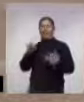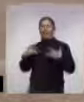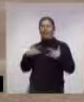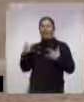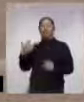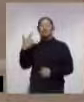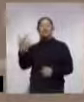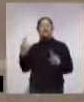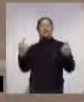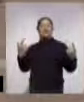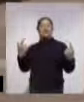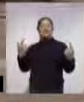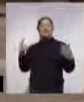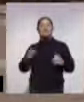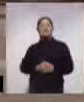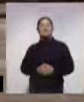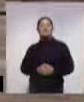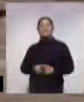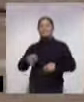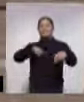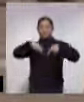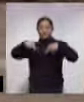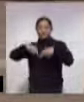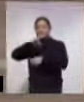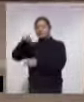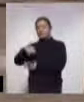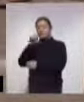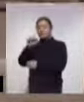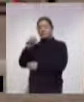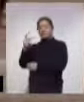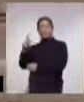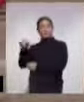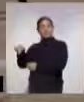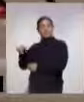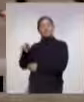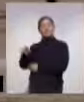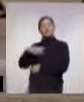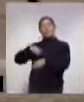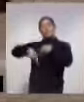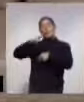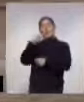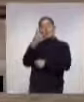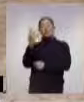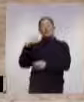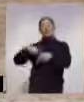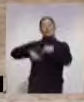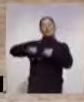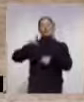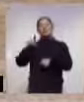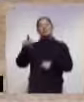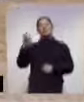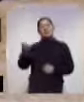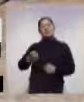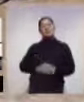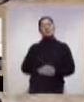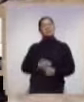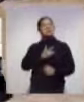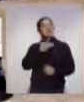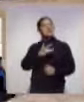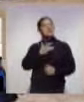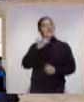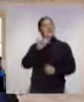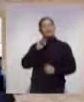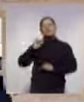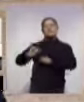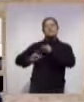en marcador global. La figura del partido fue José San Pedro Nava, contribuyó con 4 goles en la serie. Siento que vamos dando un paso a